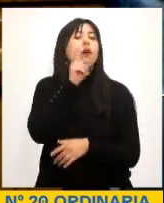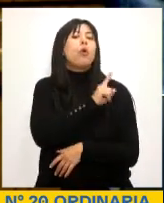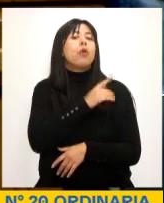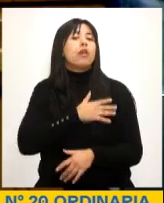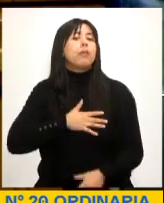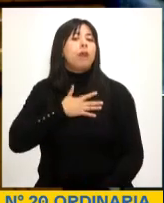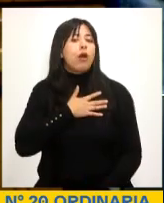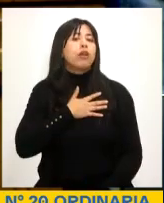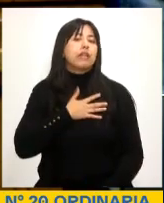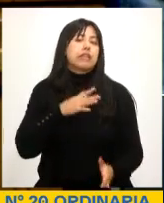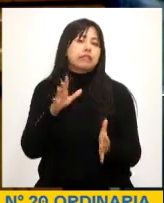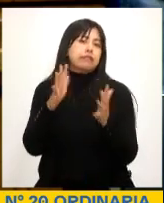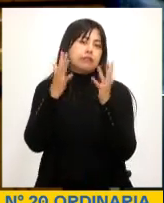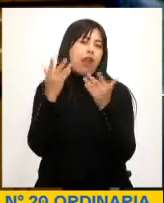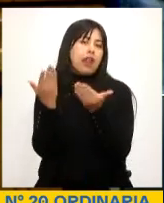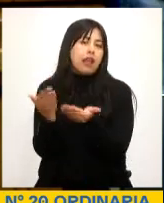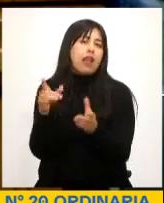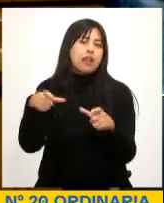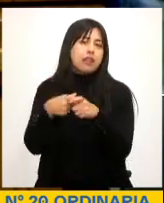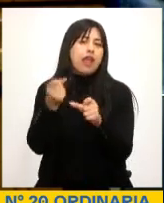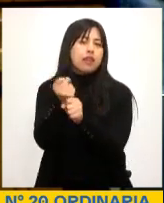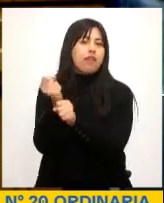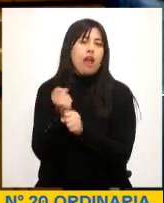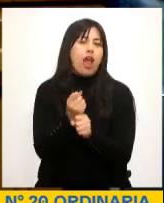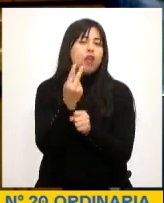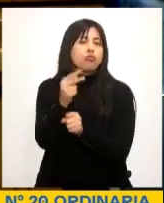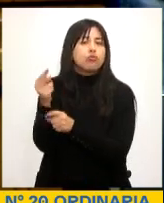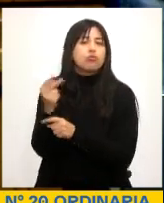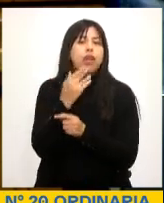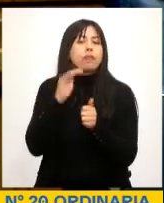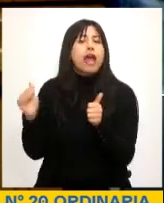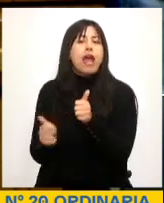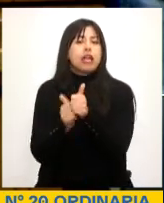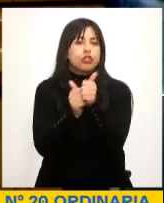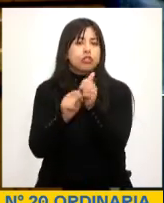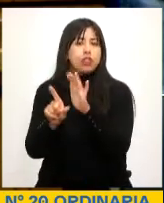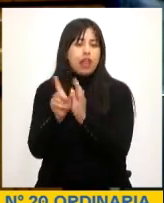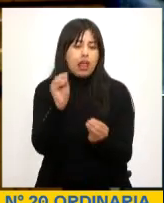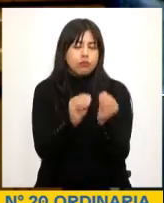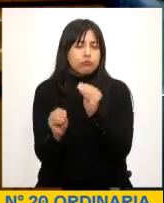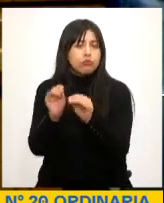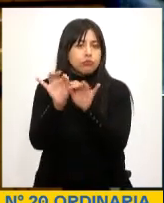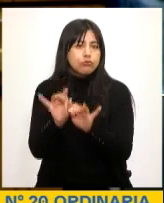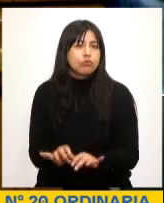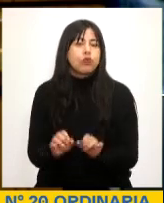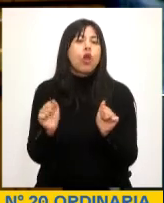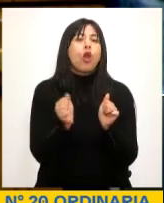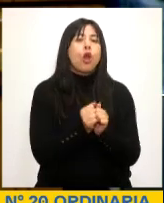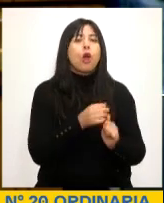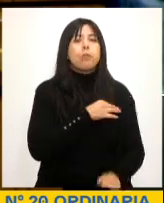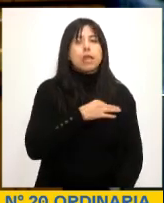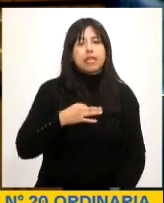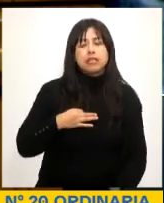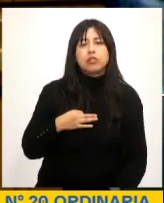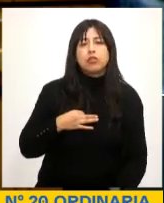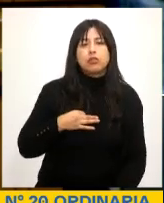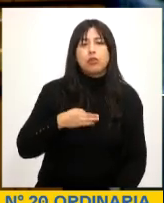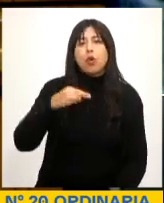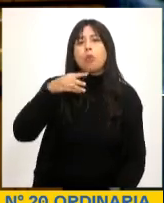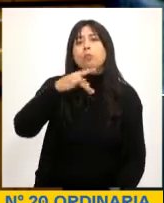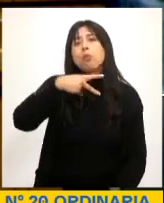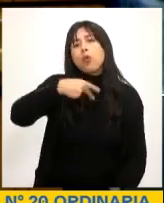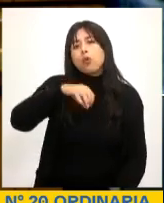miembros de la comisión de transporte y telecomunicaciones y sus asesores legislativos en conjunto con el ministro Juan Carlos Muñoz y su equipo